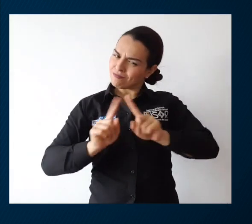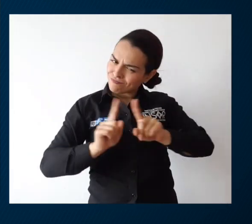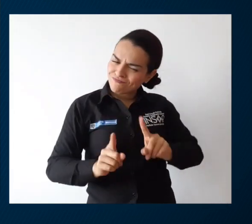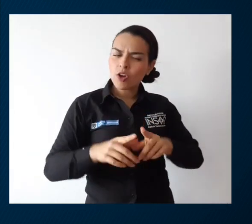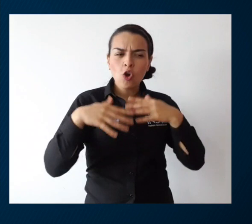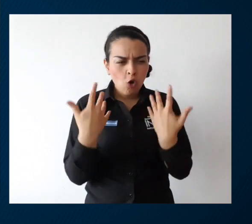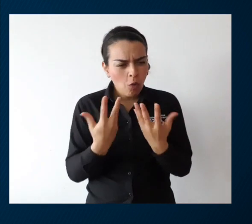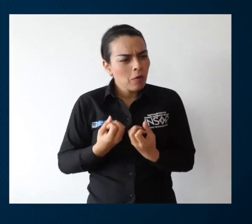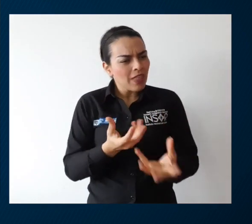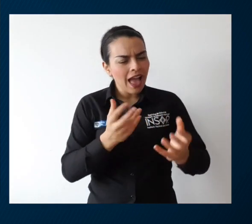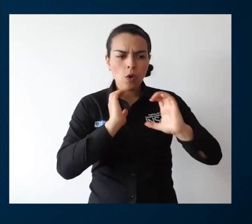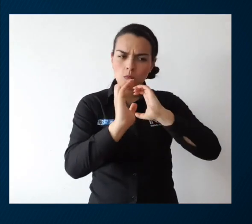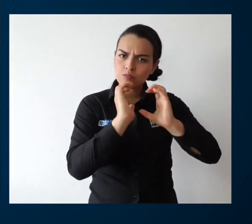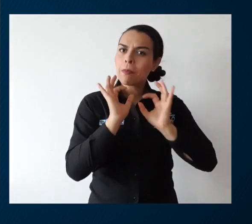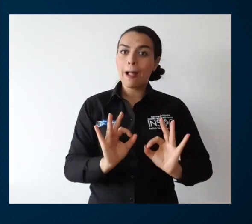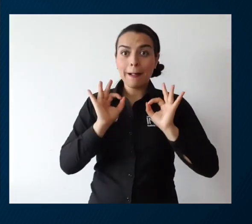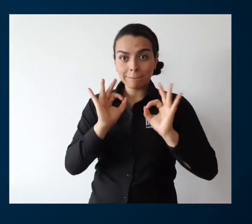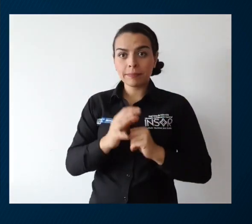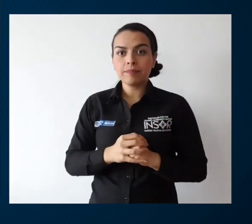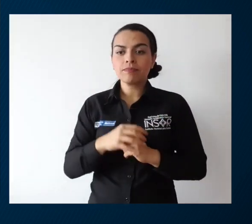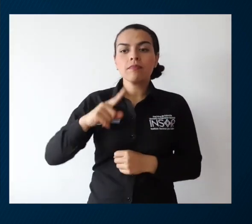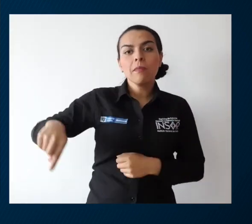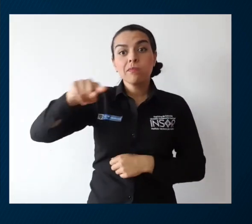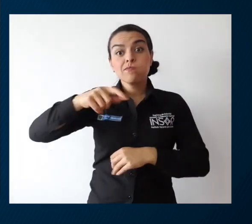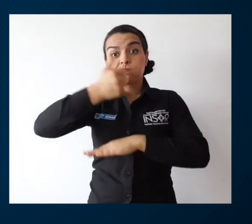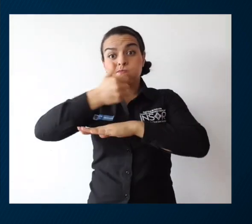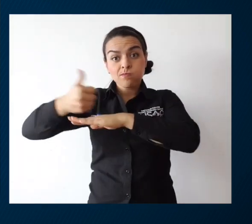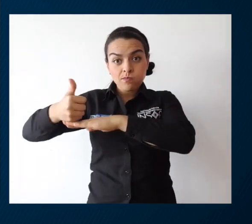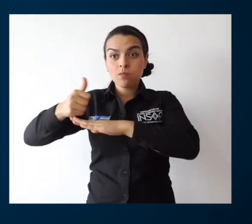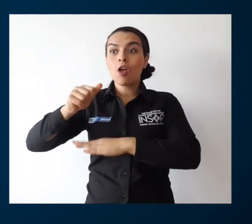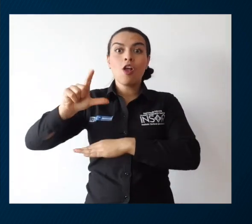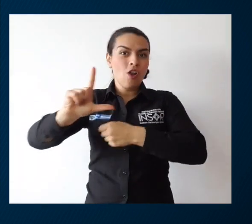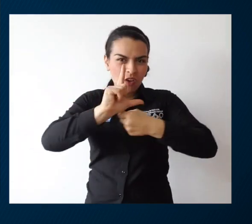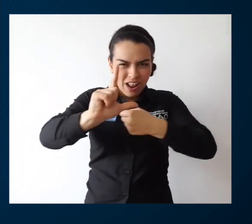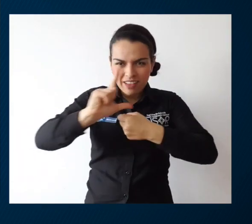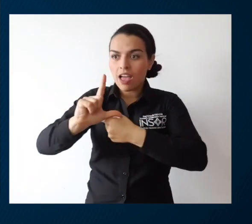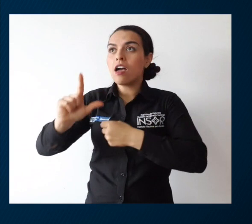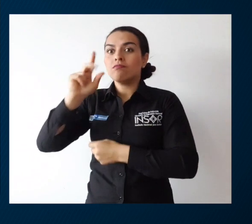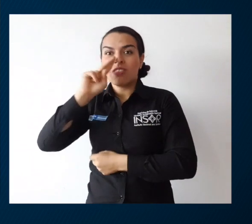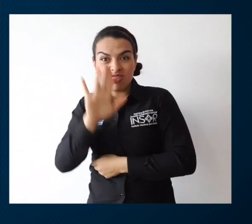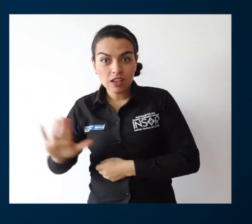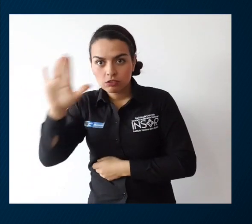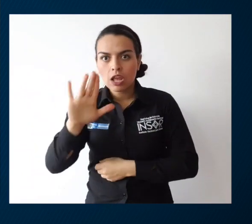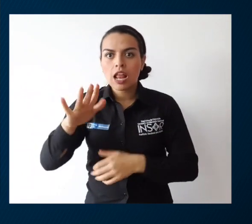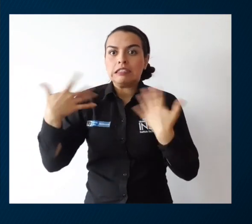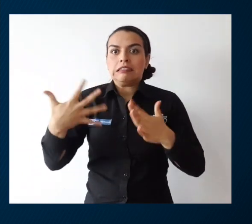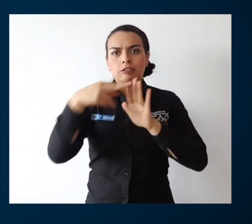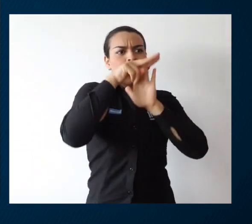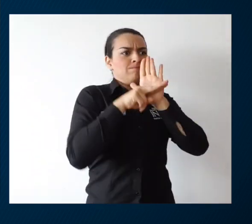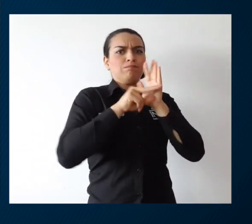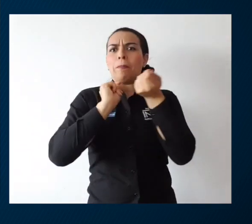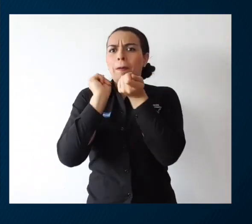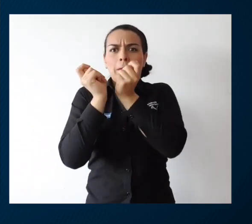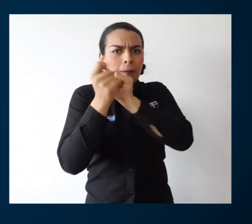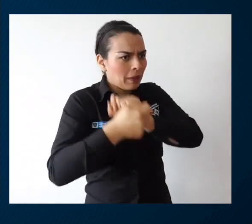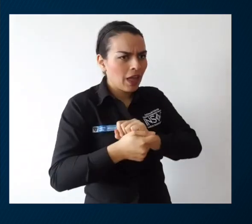de comunicarse, a las autoridades nacionales y locales a ajustar muy rápidamente reglamentaciones y